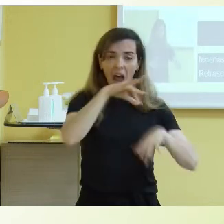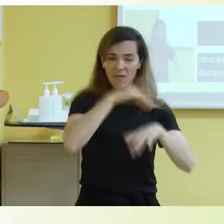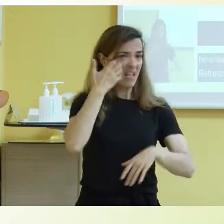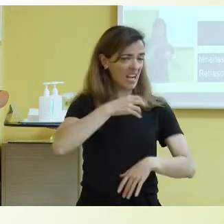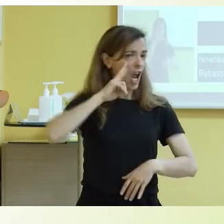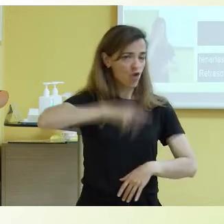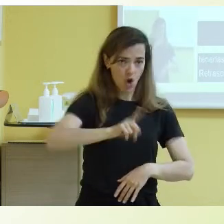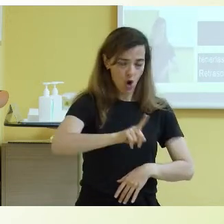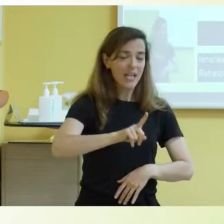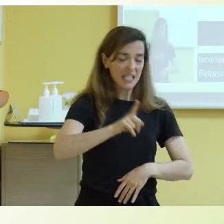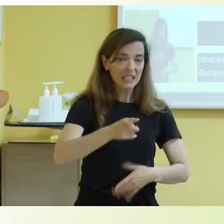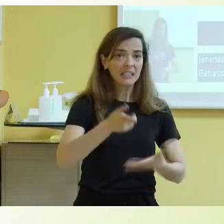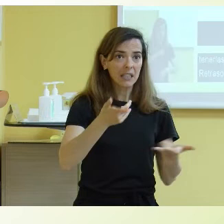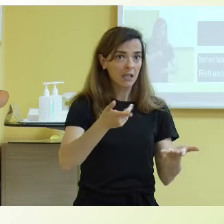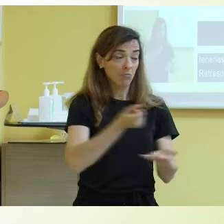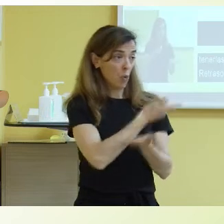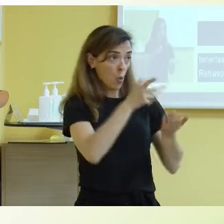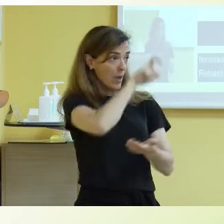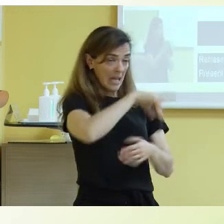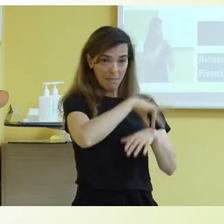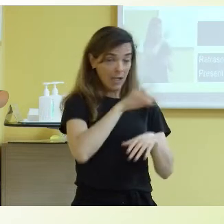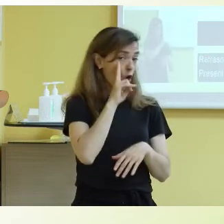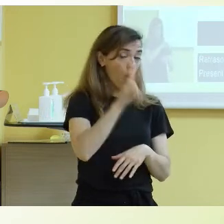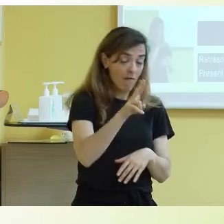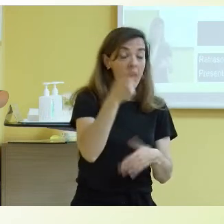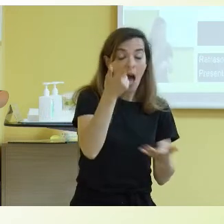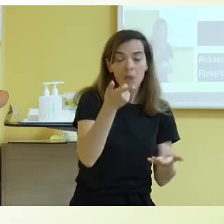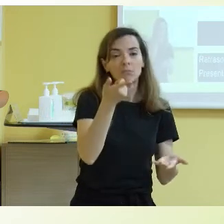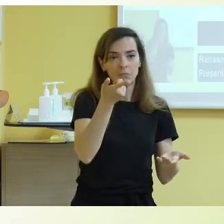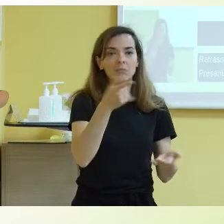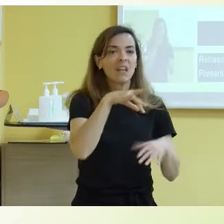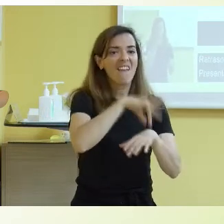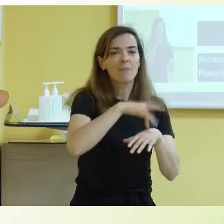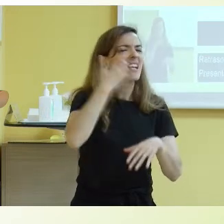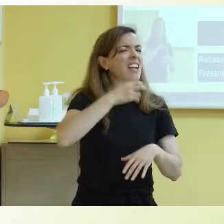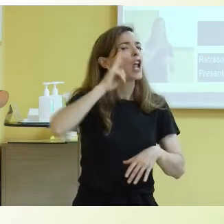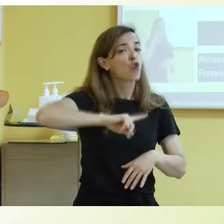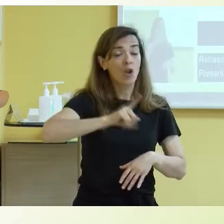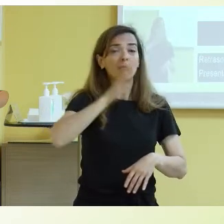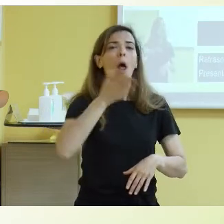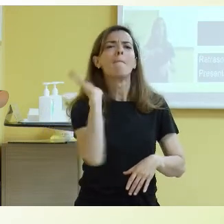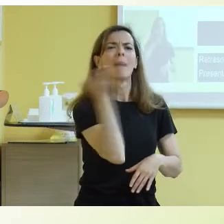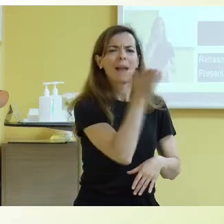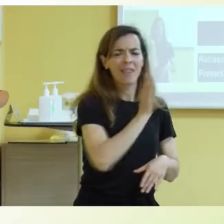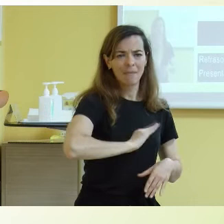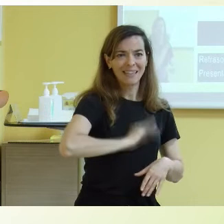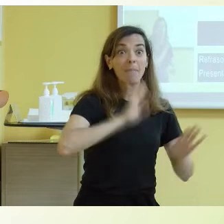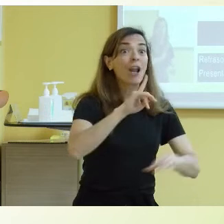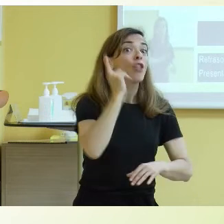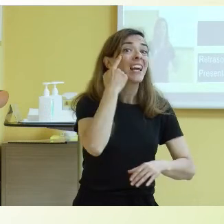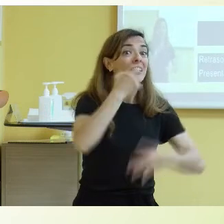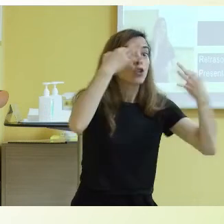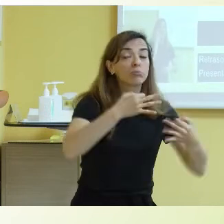por muchas razones y cualquier médico que se enfrente a una enfermedad de alta prevalencia sabe que no son enfermedades raras, pero no tienen un diagnóstico en